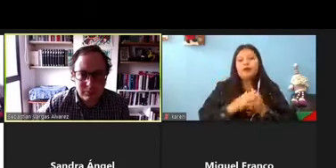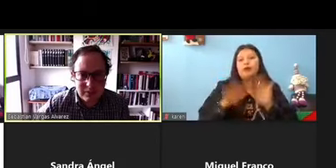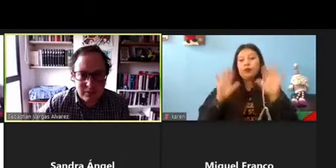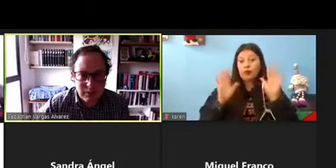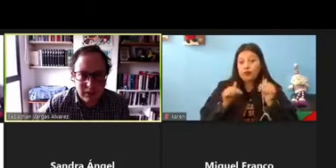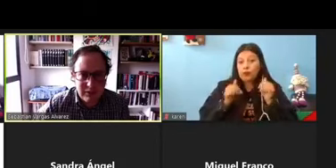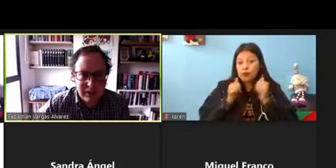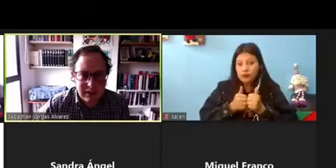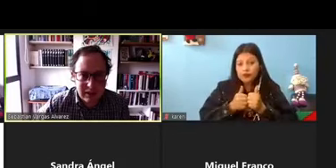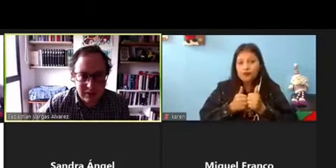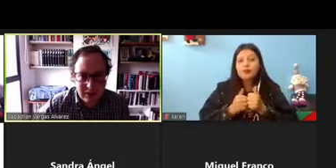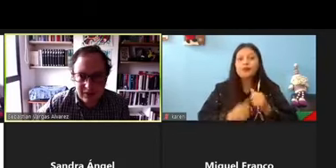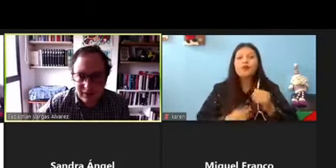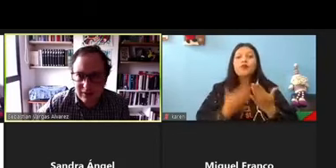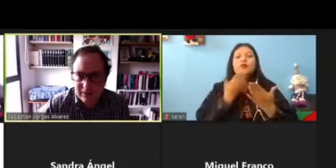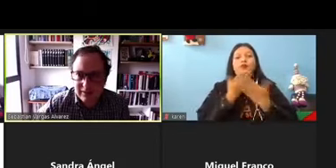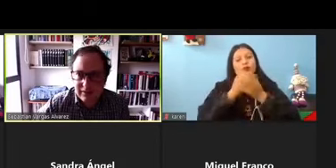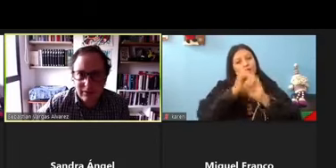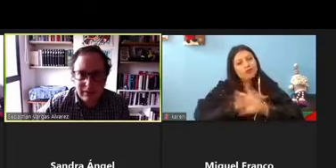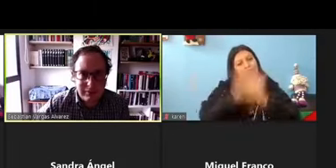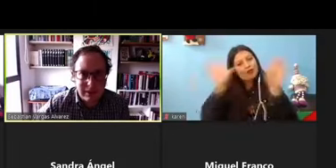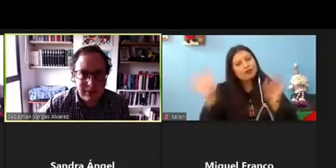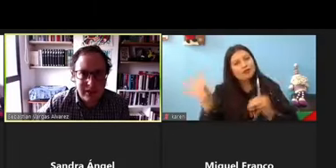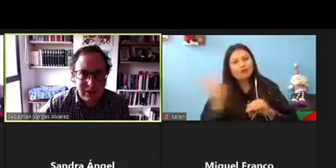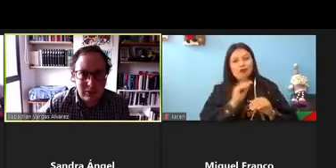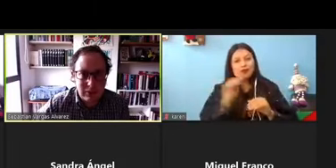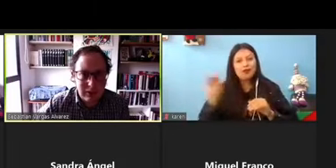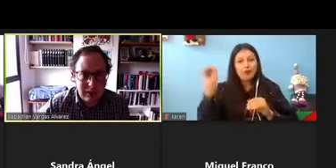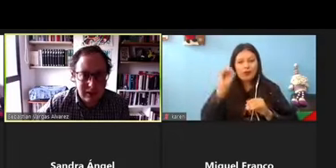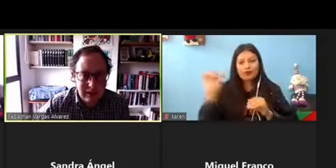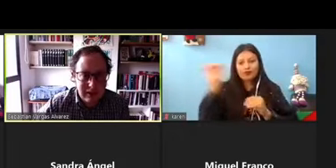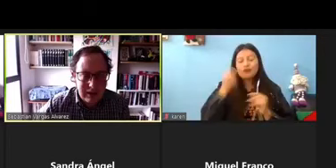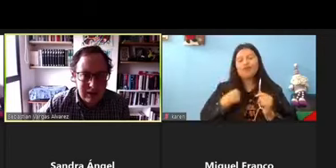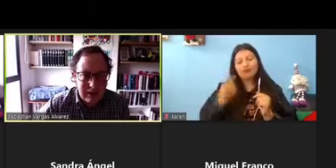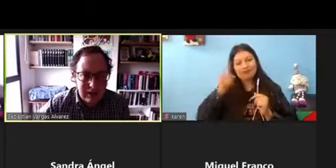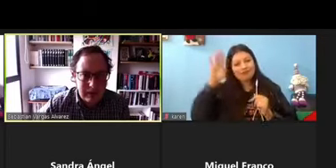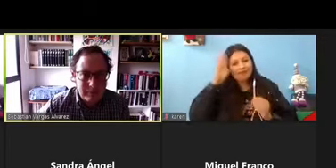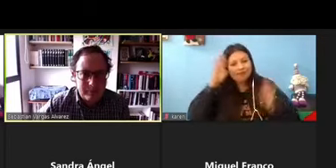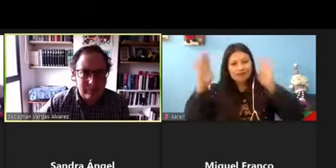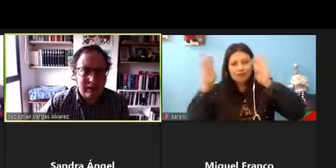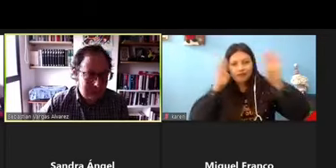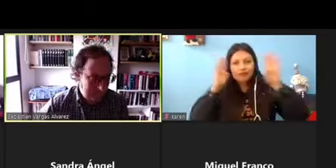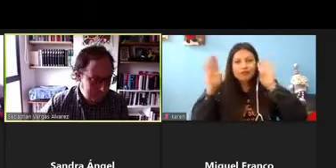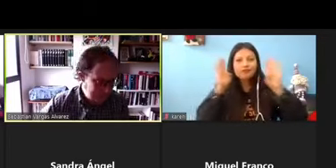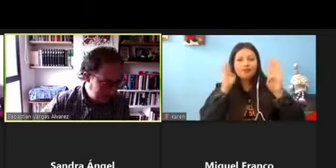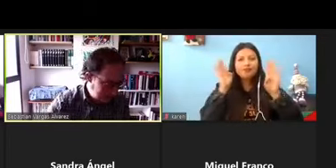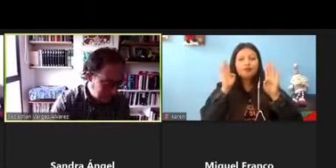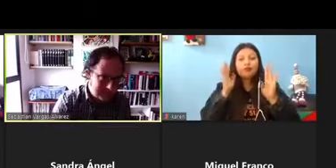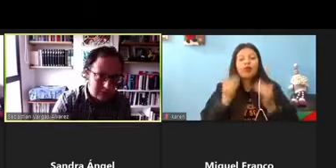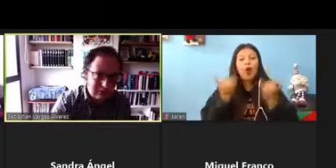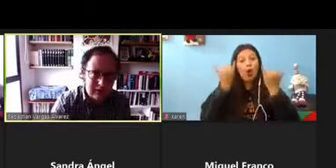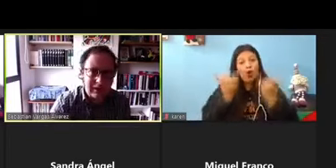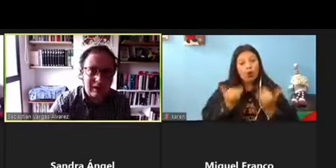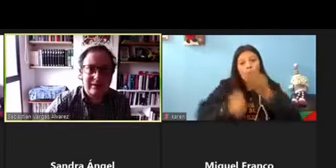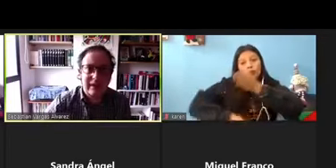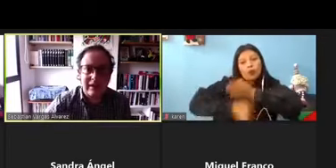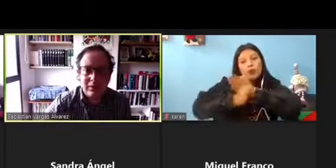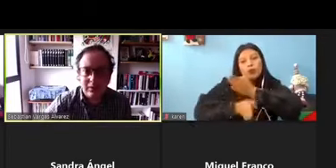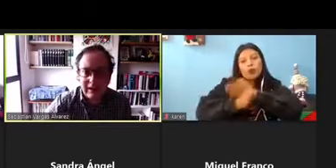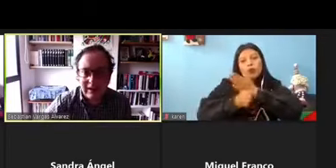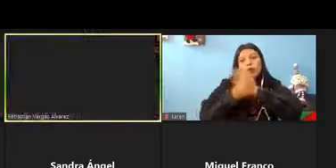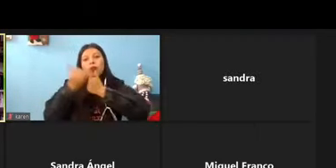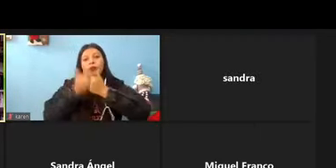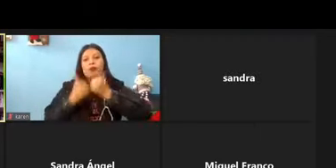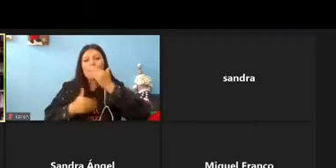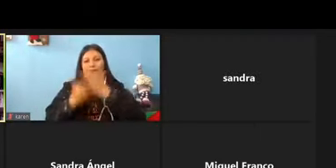Bueno, pues buenos días a todos y todas. Yo también los saludo. Y pues a continuación, en esta ronda